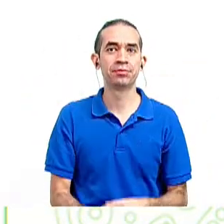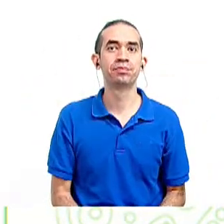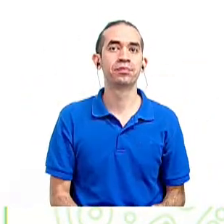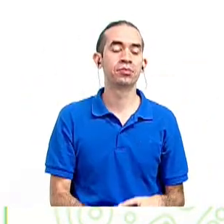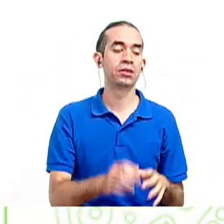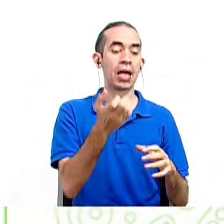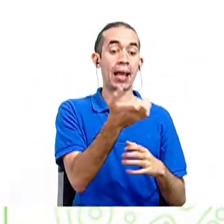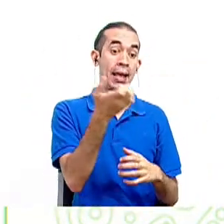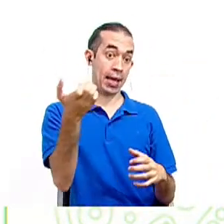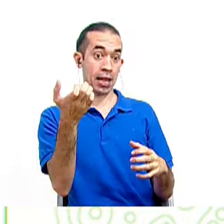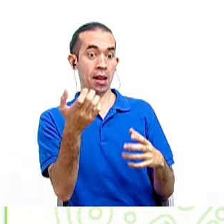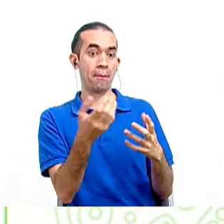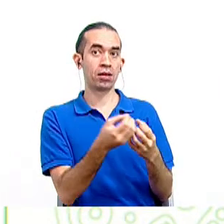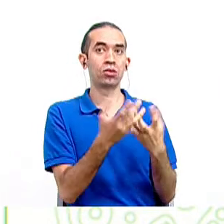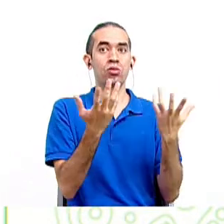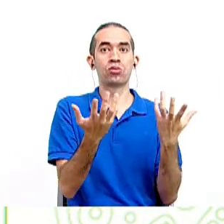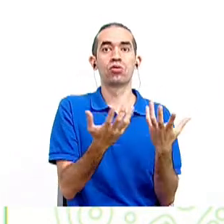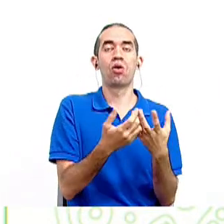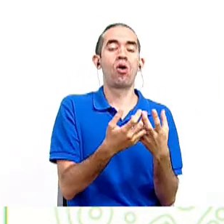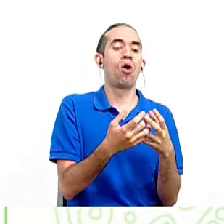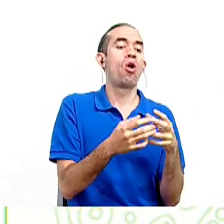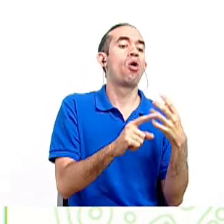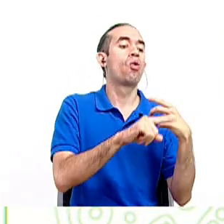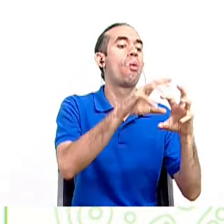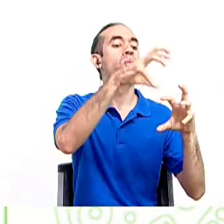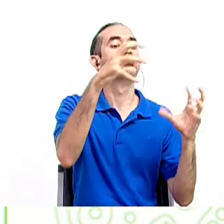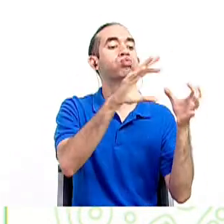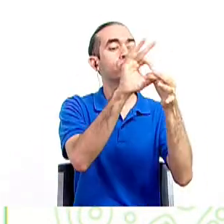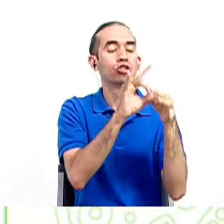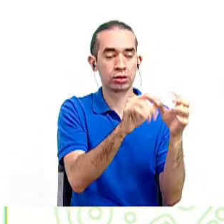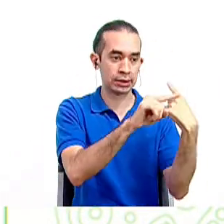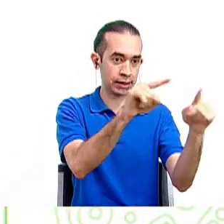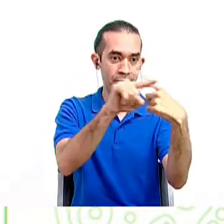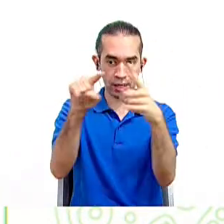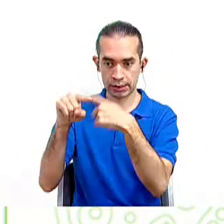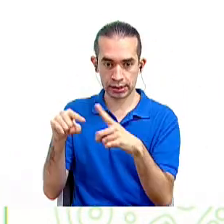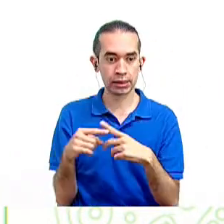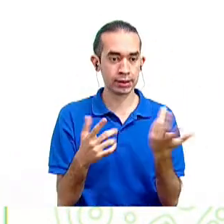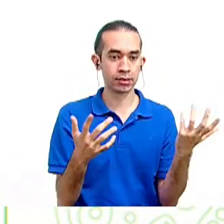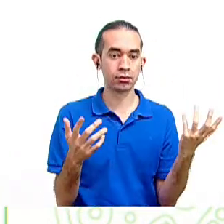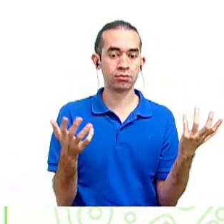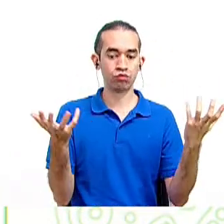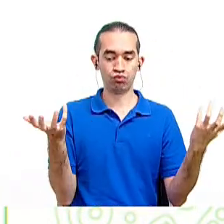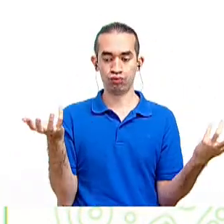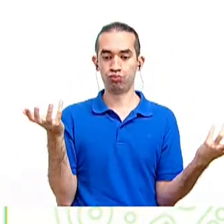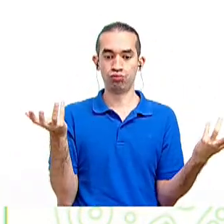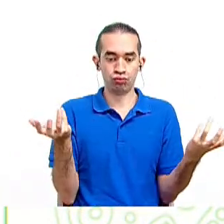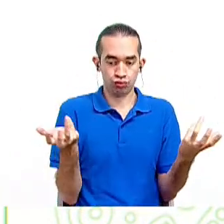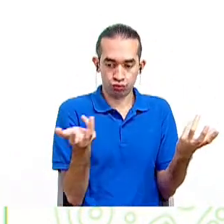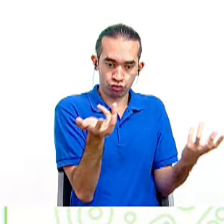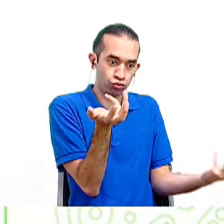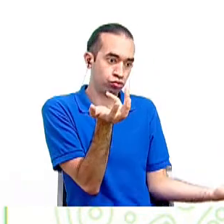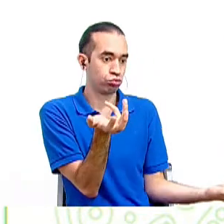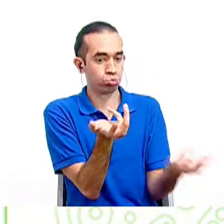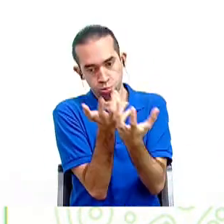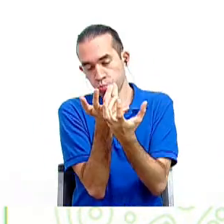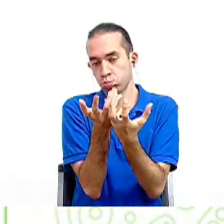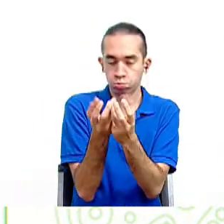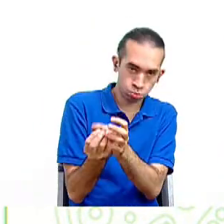dos compuestos o más diferentes y se van a reaccionar entre ellos para